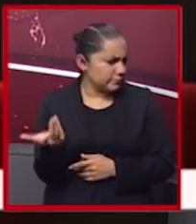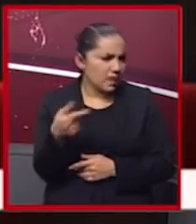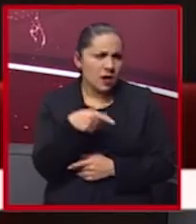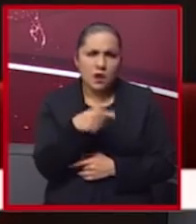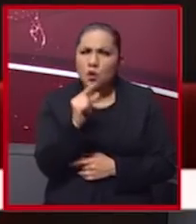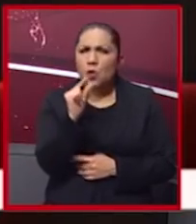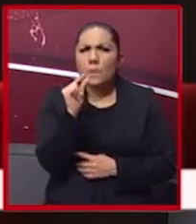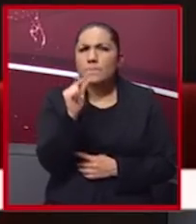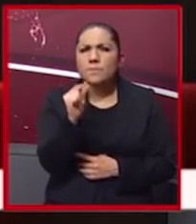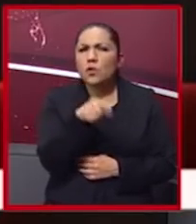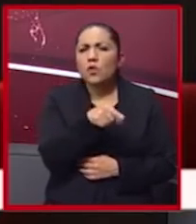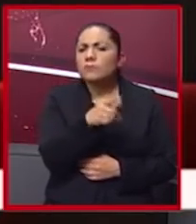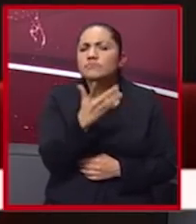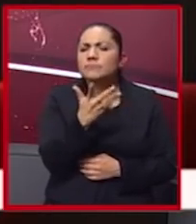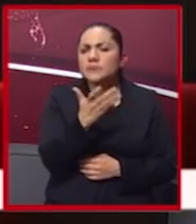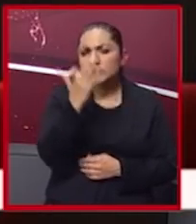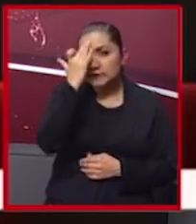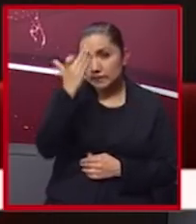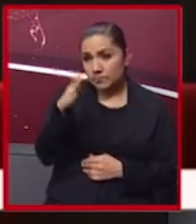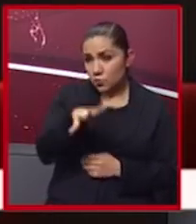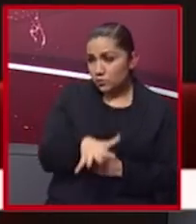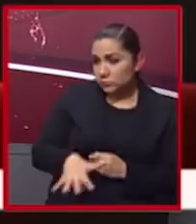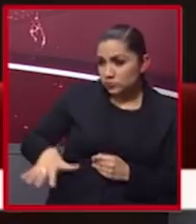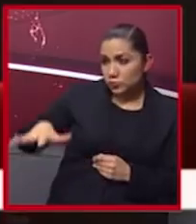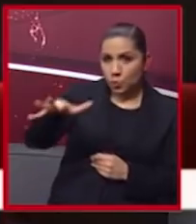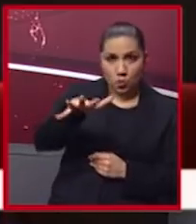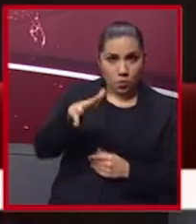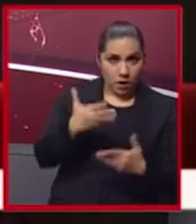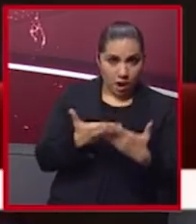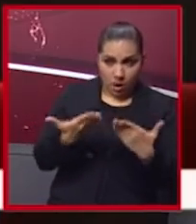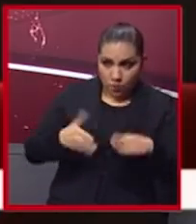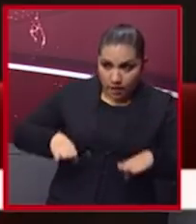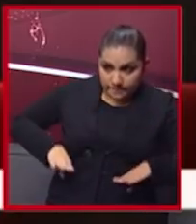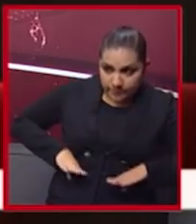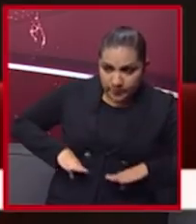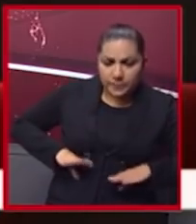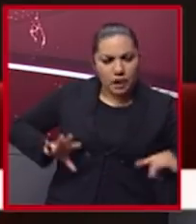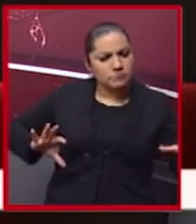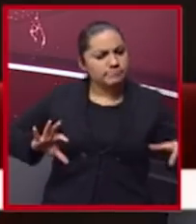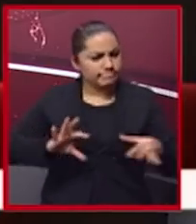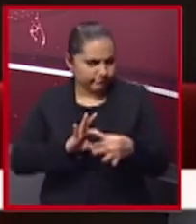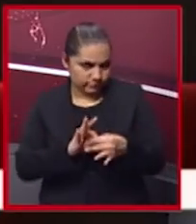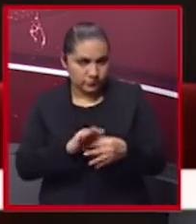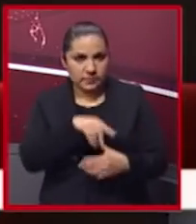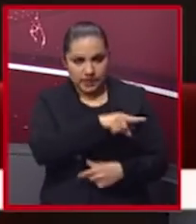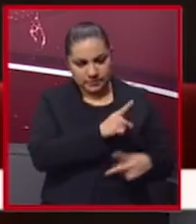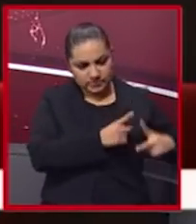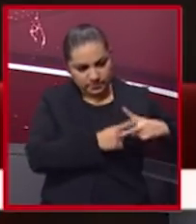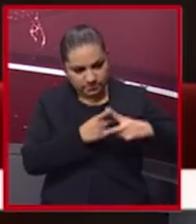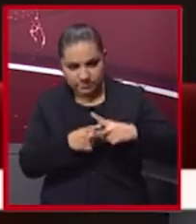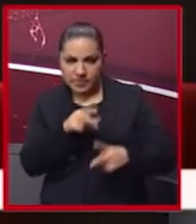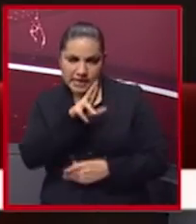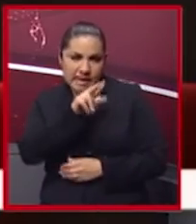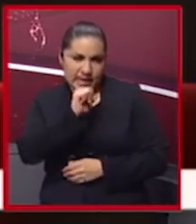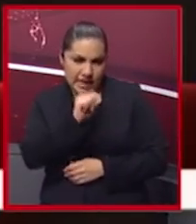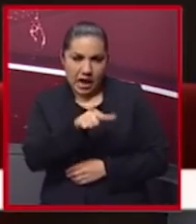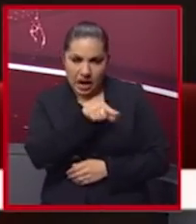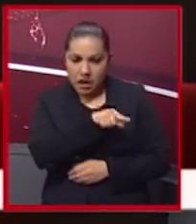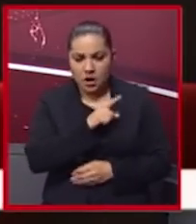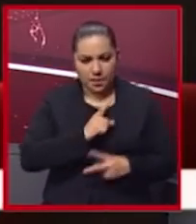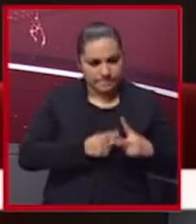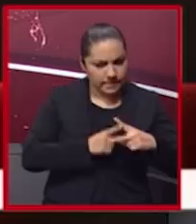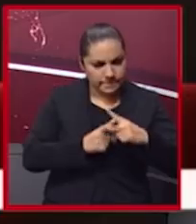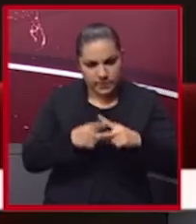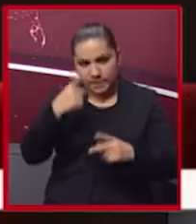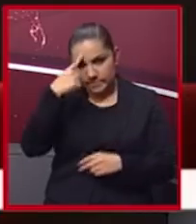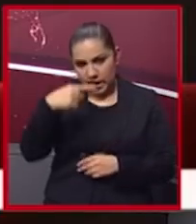se ajustan mucho a la realidad, dado que básicamente en términos reales sigue la trayectoria que se ha tenido en este